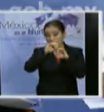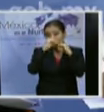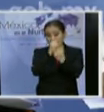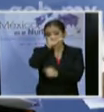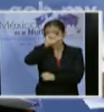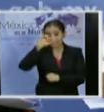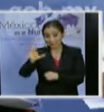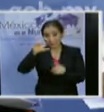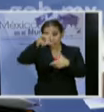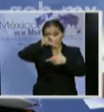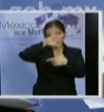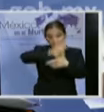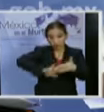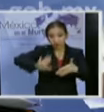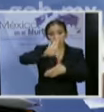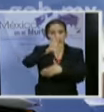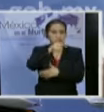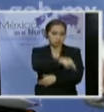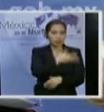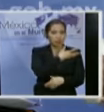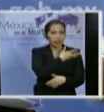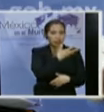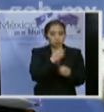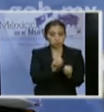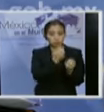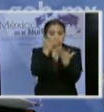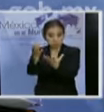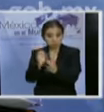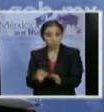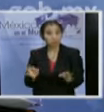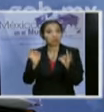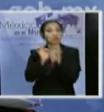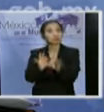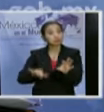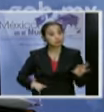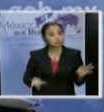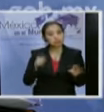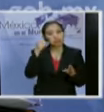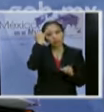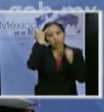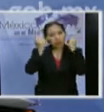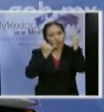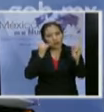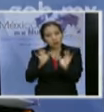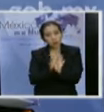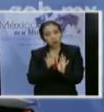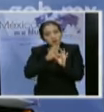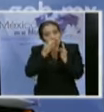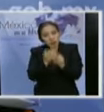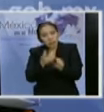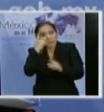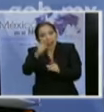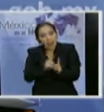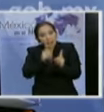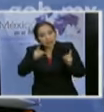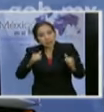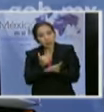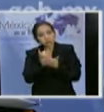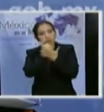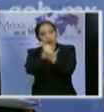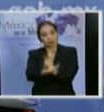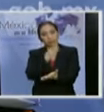organizaciones civiles de América Latina al menos tienen aportes muy interesantes sobre unas ideas alternativas respecto al desarrollo, y